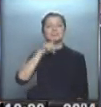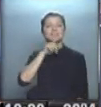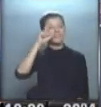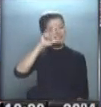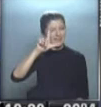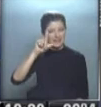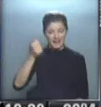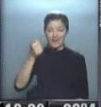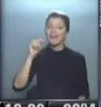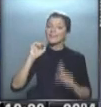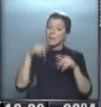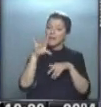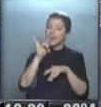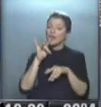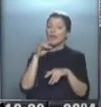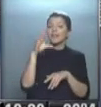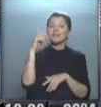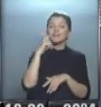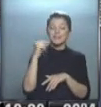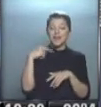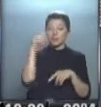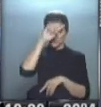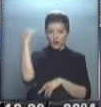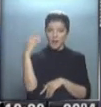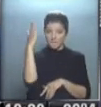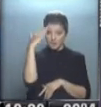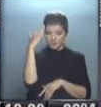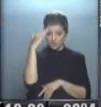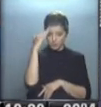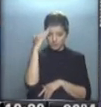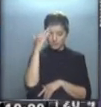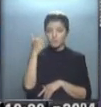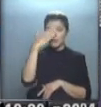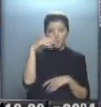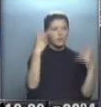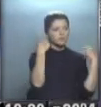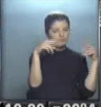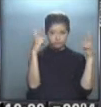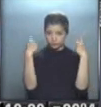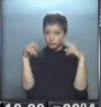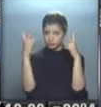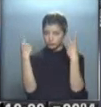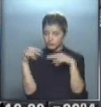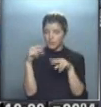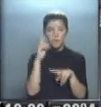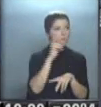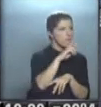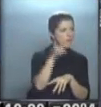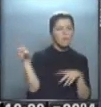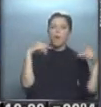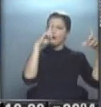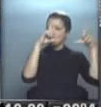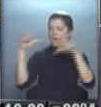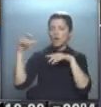Día Nacional de la Memoria. Después de este recorrido que estuvimos acompañando, que tuvo que ver con fotografías,